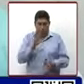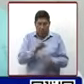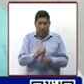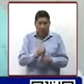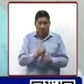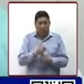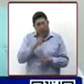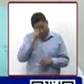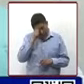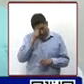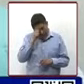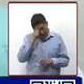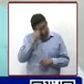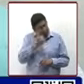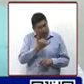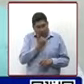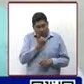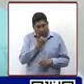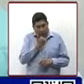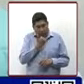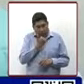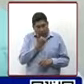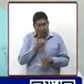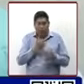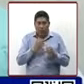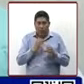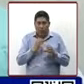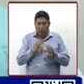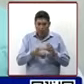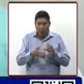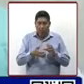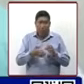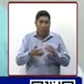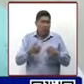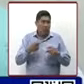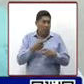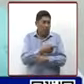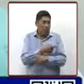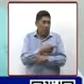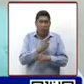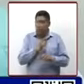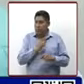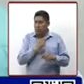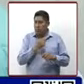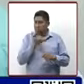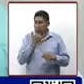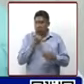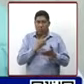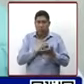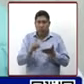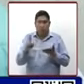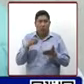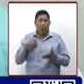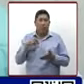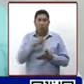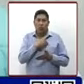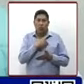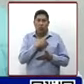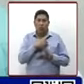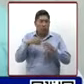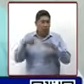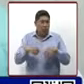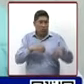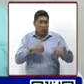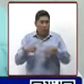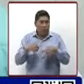algún tipo de anomalía, algún tipo de transgresión, algún tipo de infracción o algún tipo de vulneración de derechos, nosotros